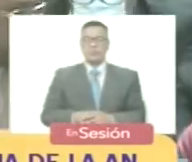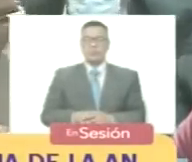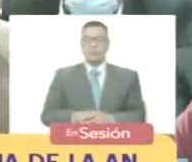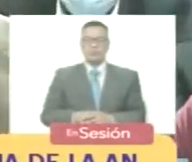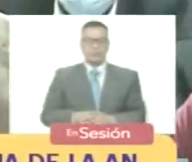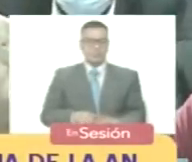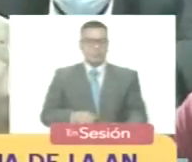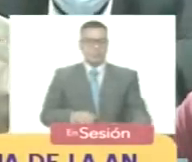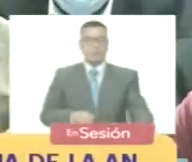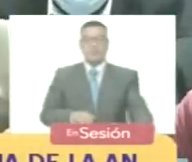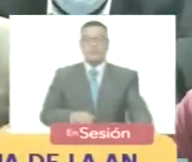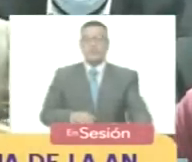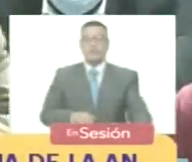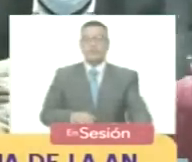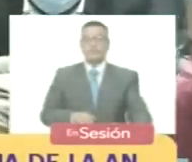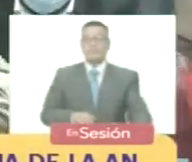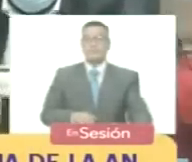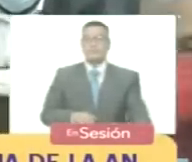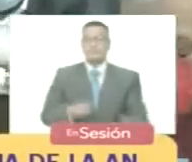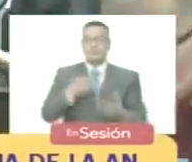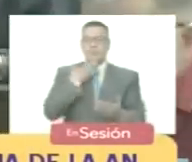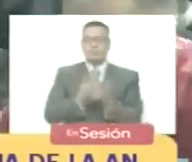Gracias, diputado.